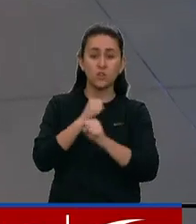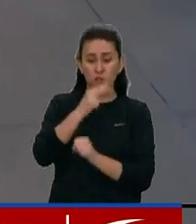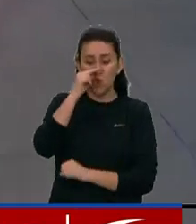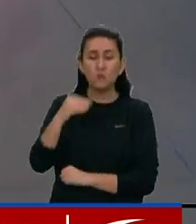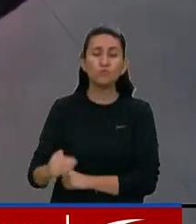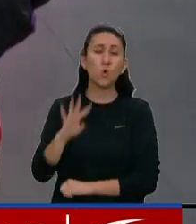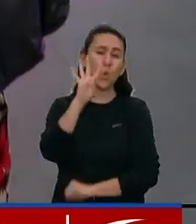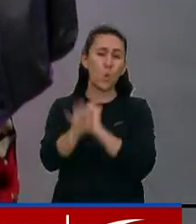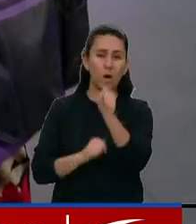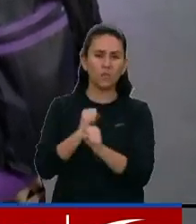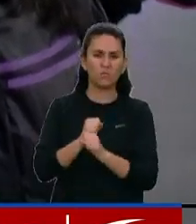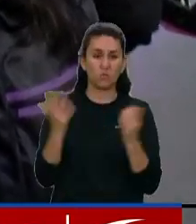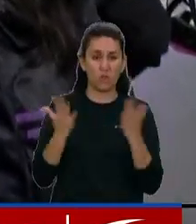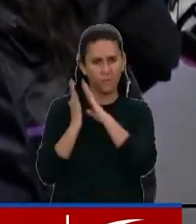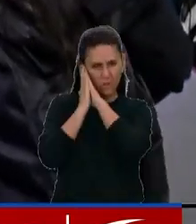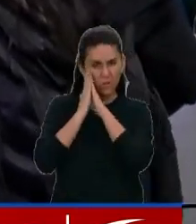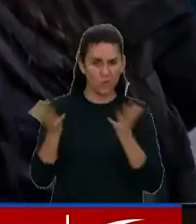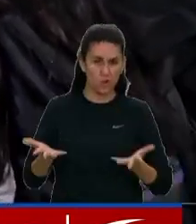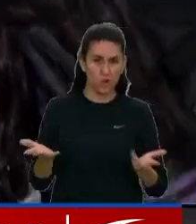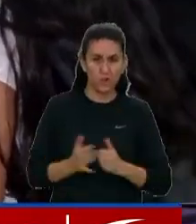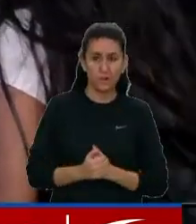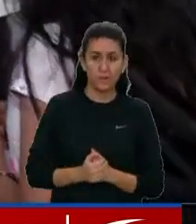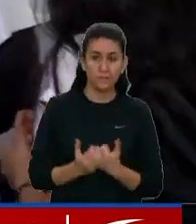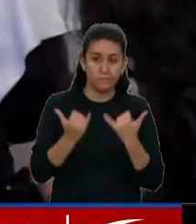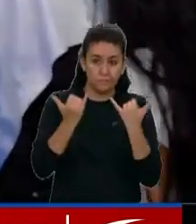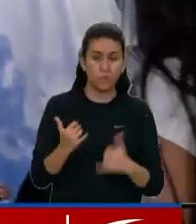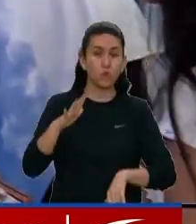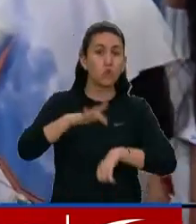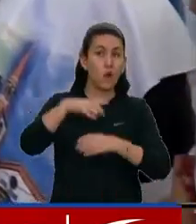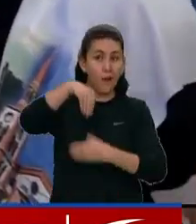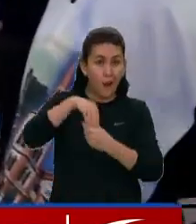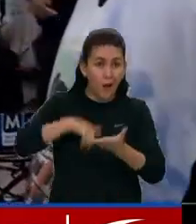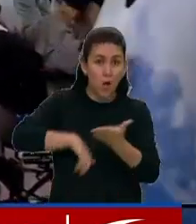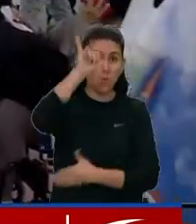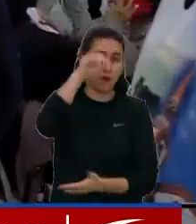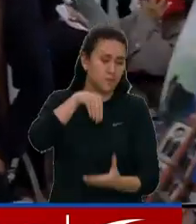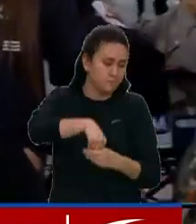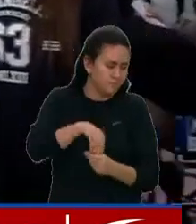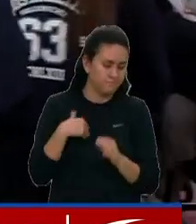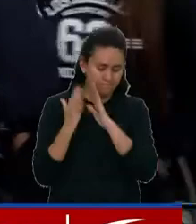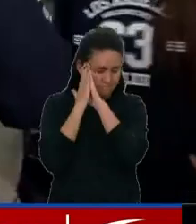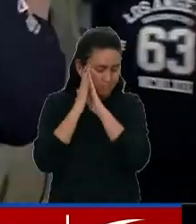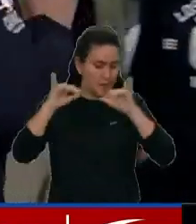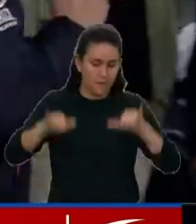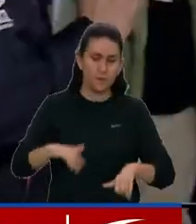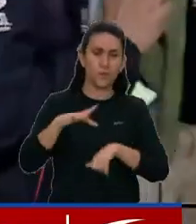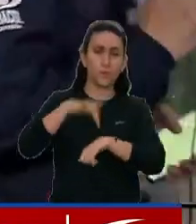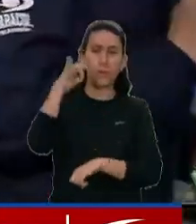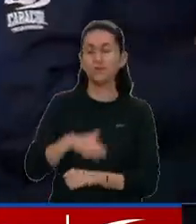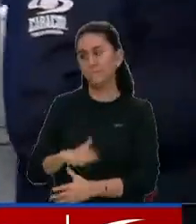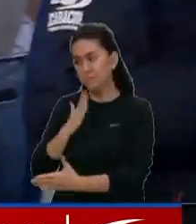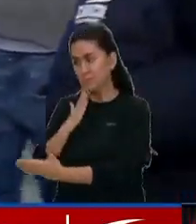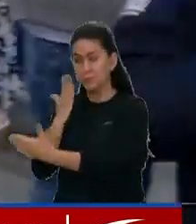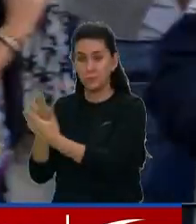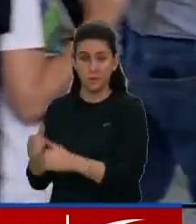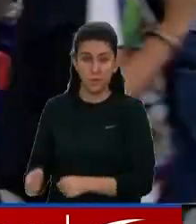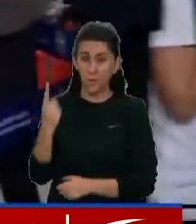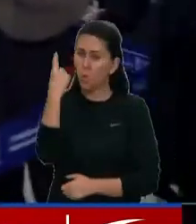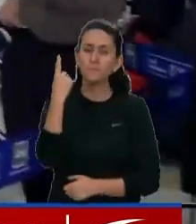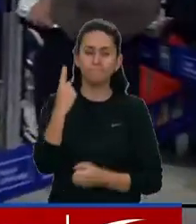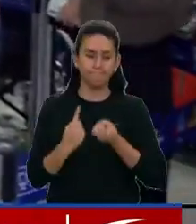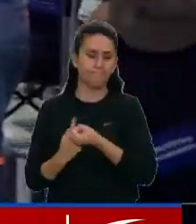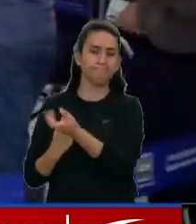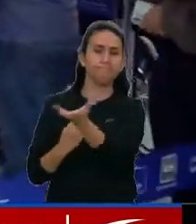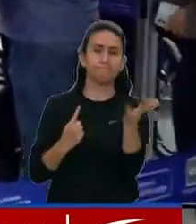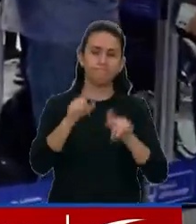años. ¿Dónde van a dormir? Esta noche nos toca dormir acá en el aeropuerto. Muchas gracias, profesora. Y así son decenas de